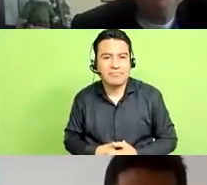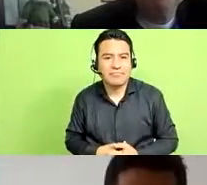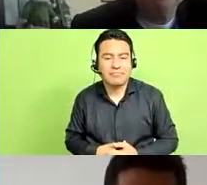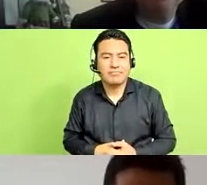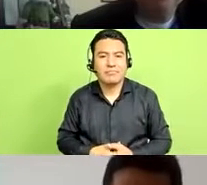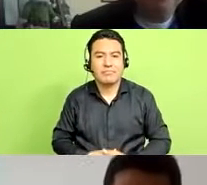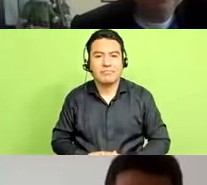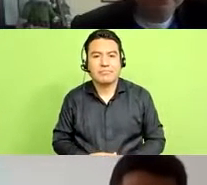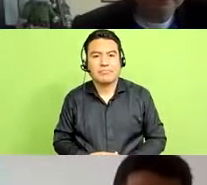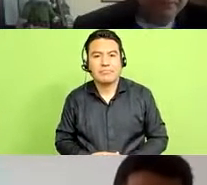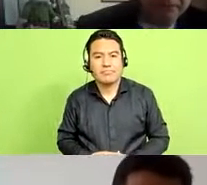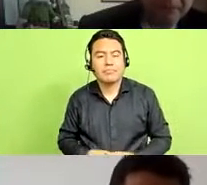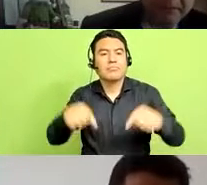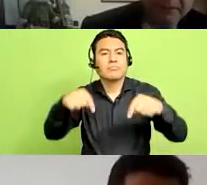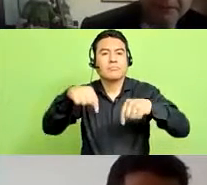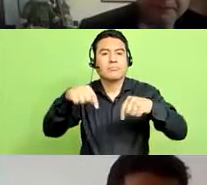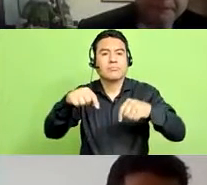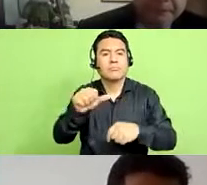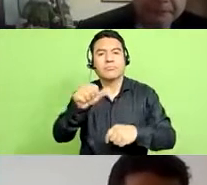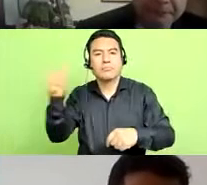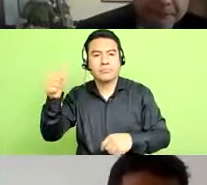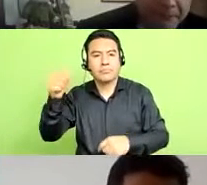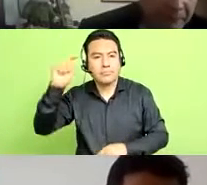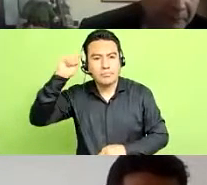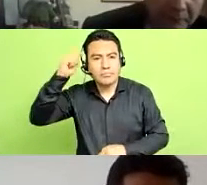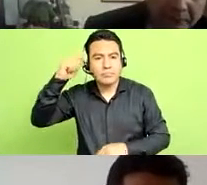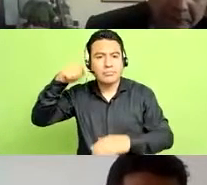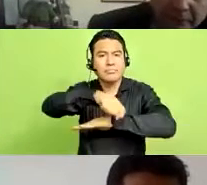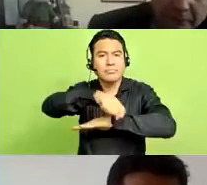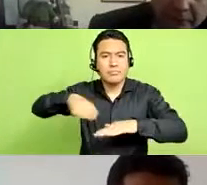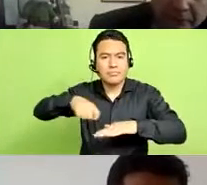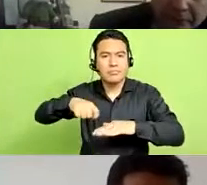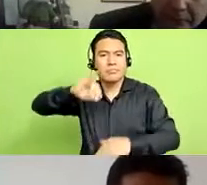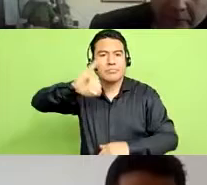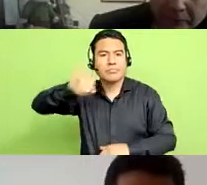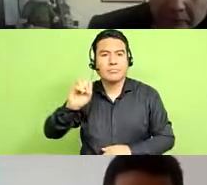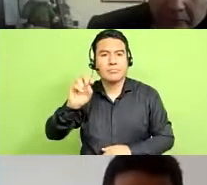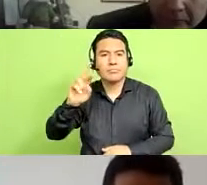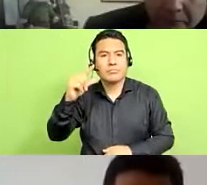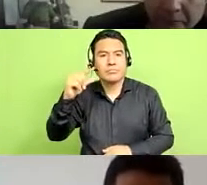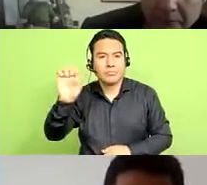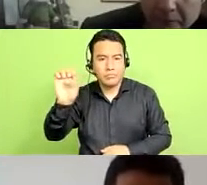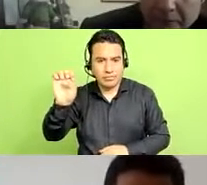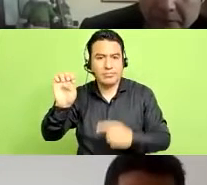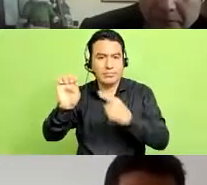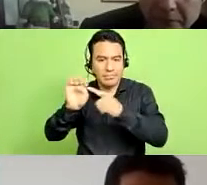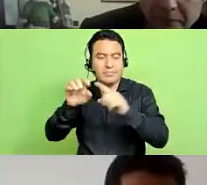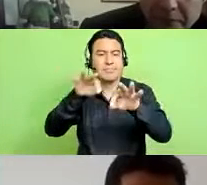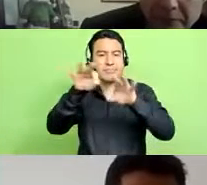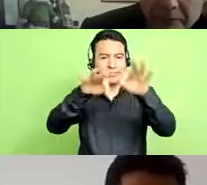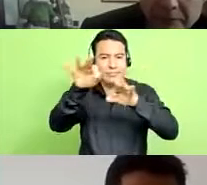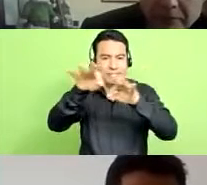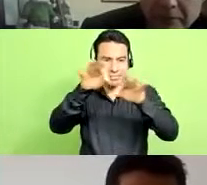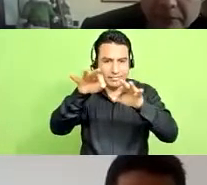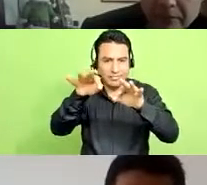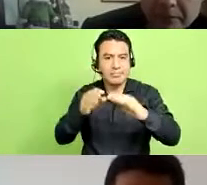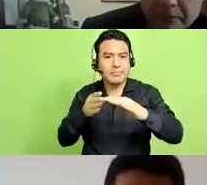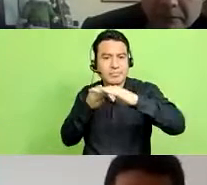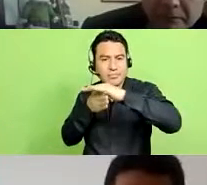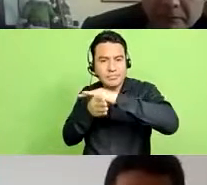las palabras del arquitecto jorge montalvo director de accesibilidad de la división general de accesibilidad y desarrollo